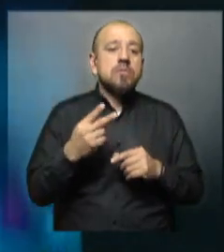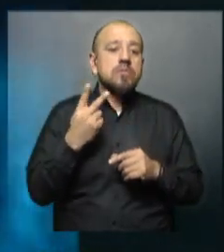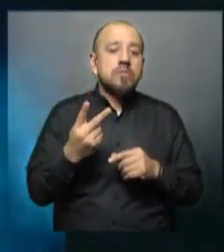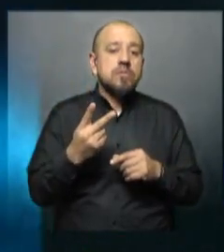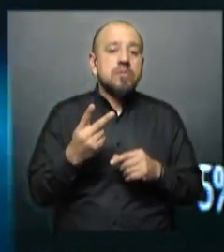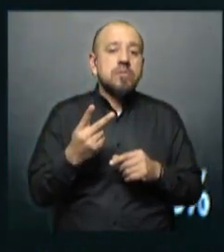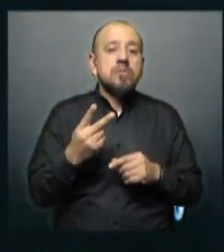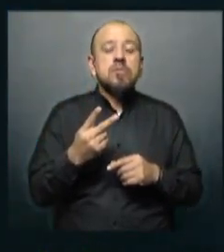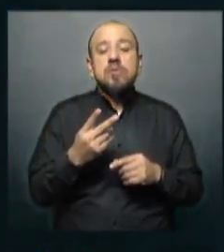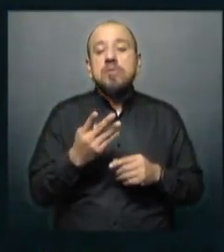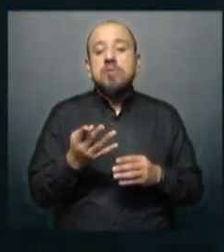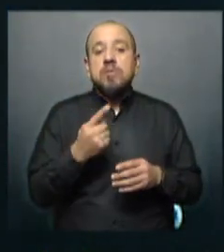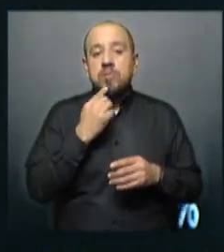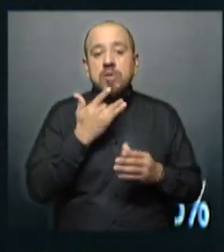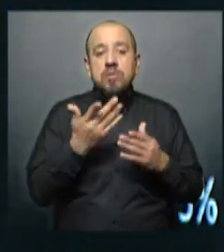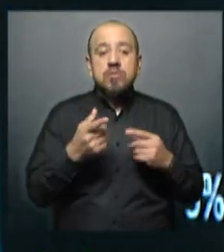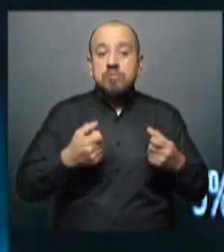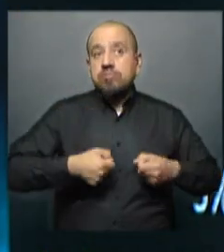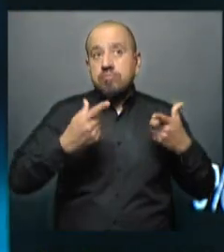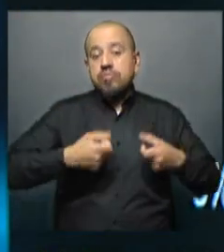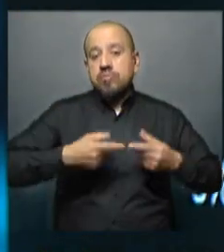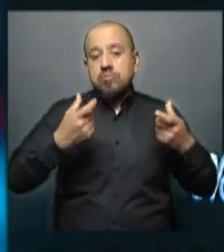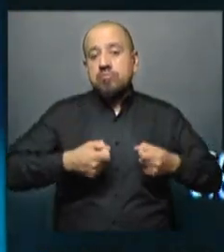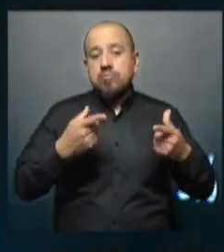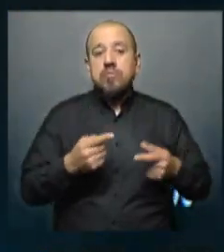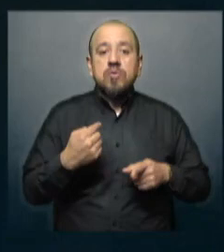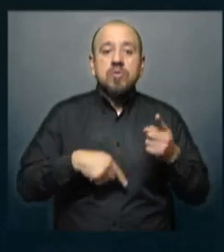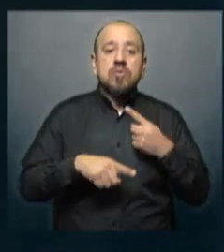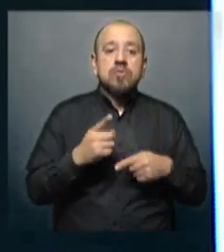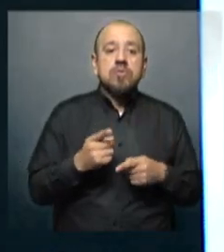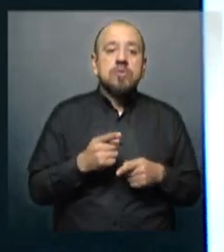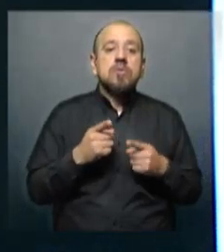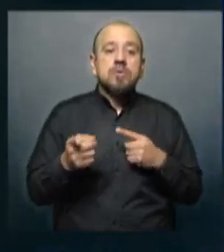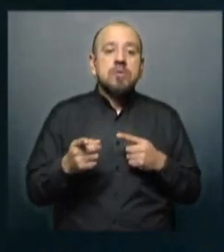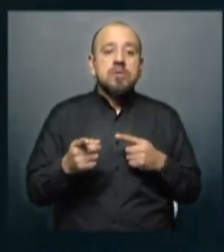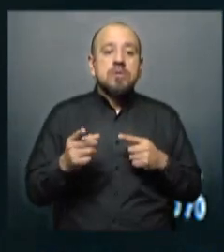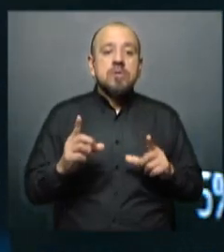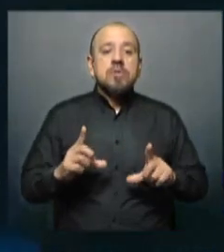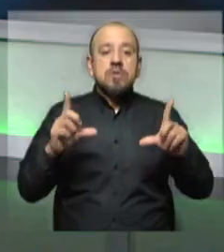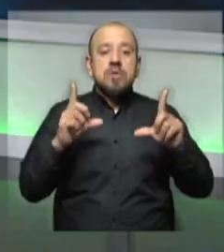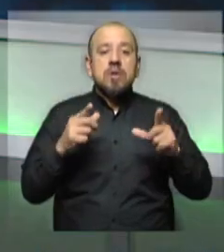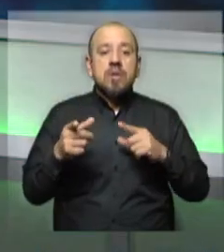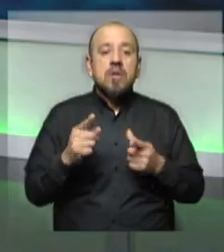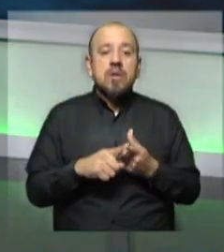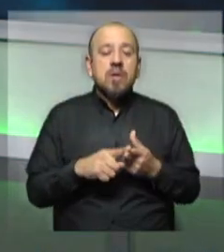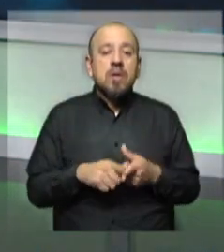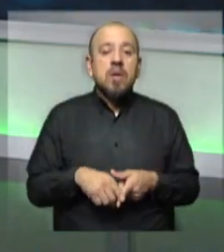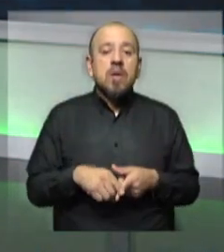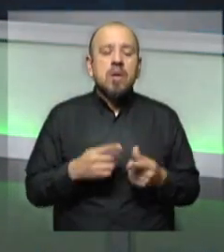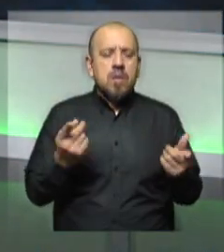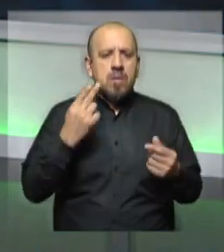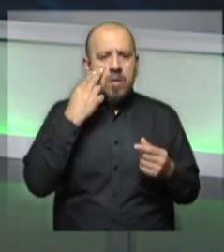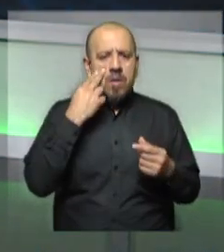prendidos y con por ejemplo en el caso de exportaciones y oportunidades récord O sea que de alguna manera esta foto que habíamos visto en la placa anterior es doblemente